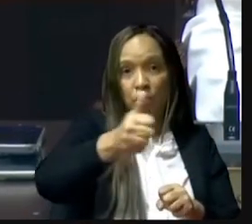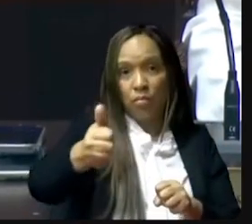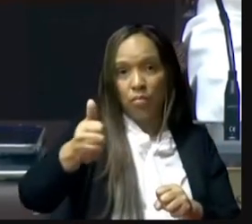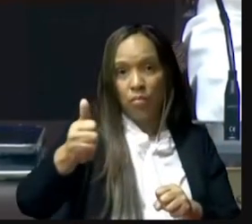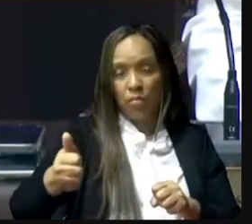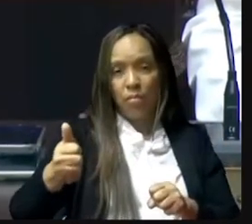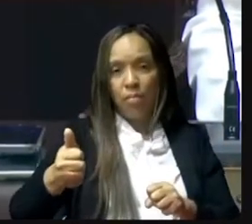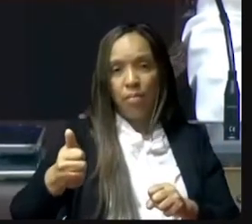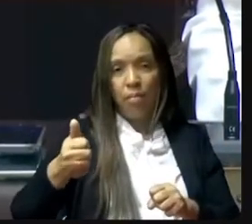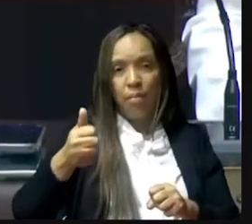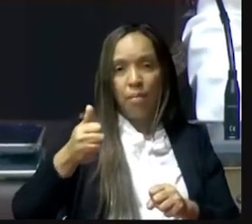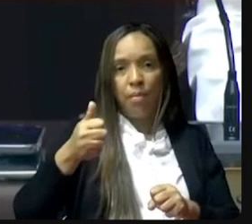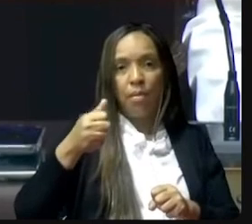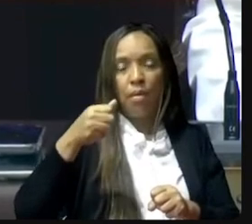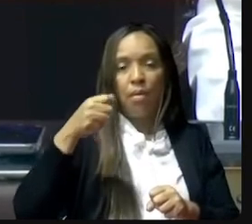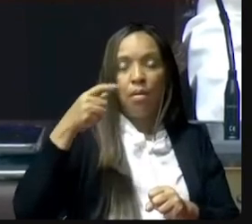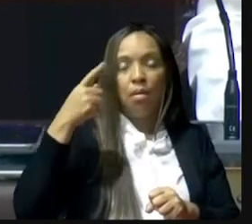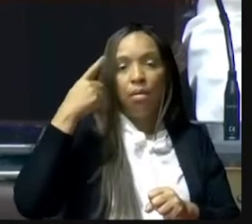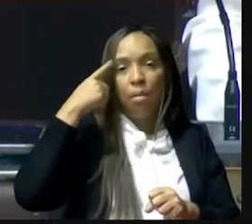un